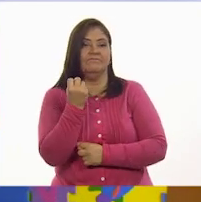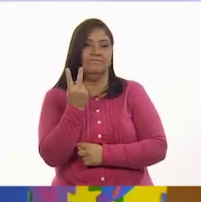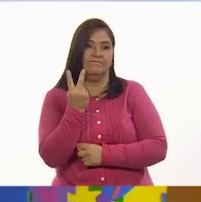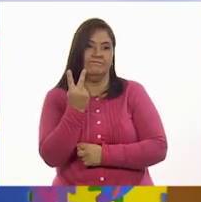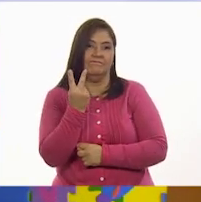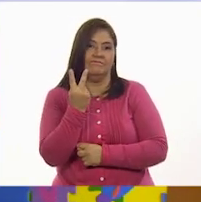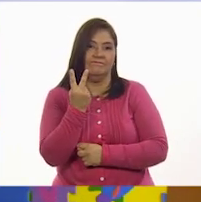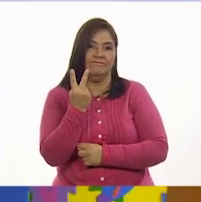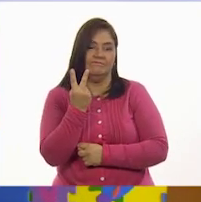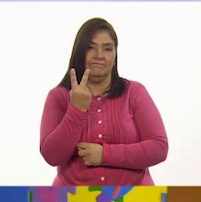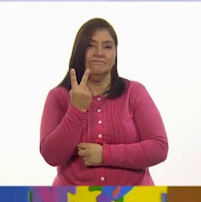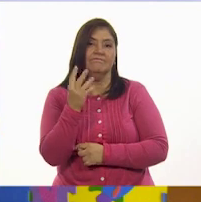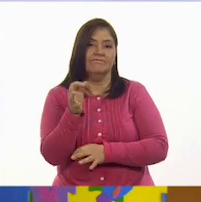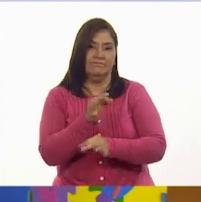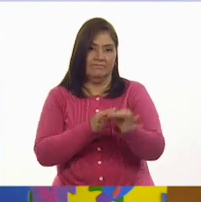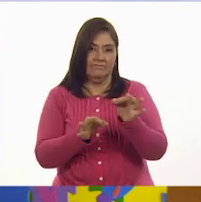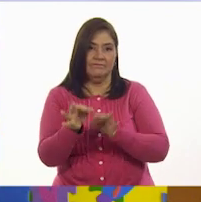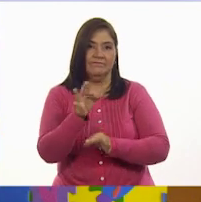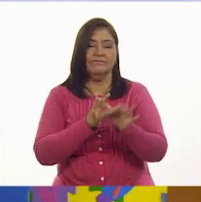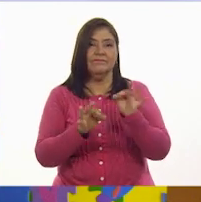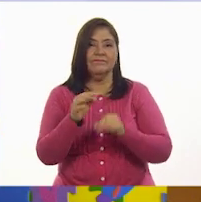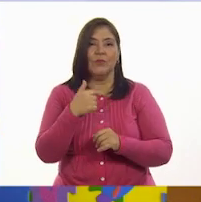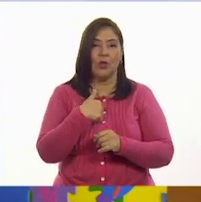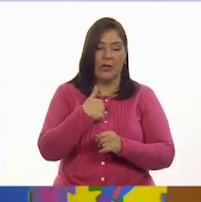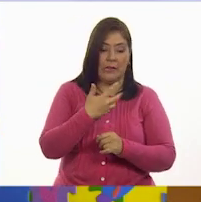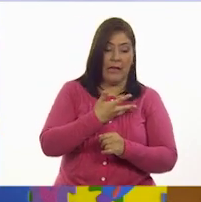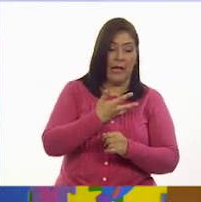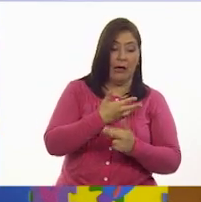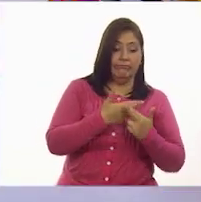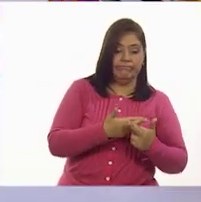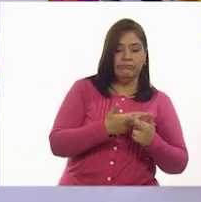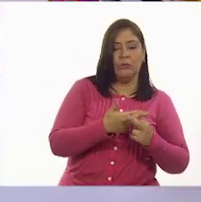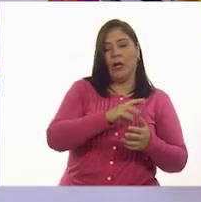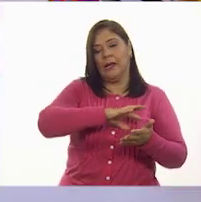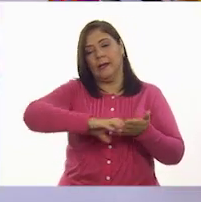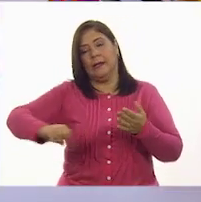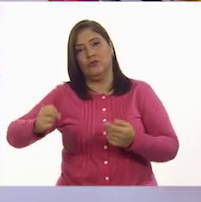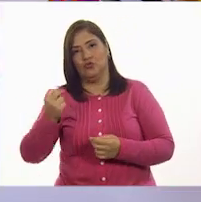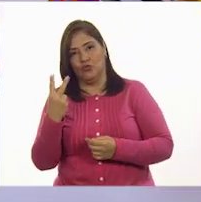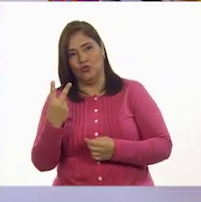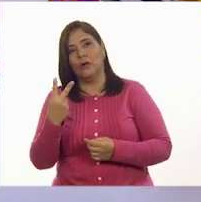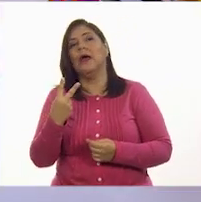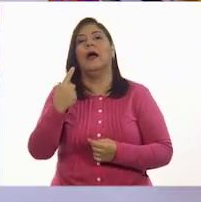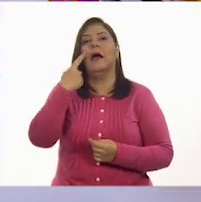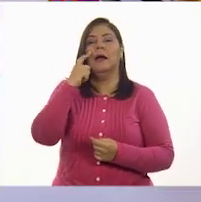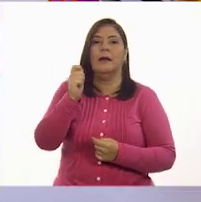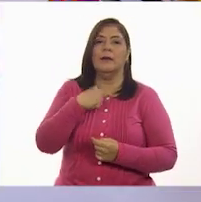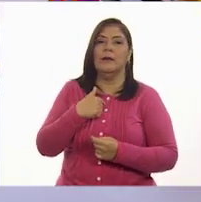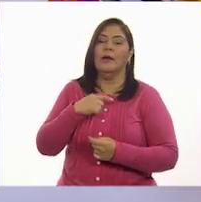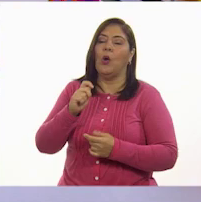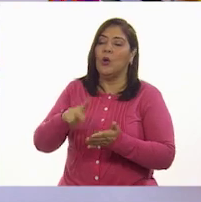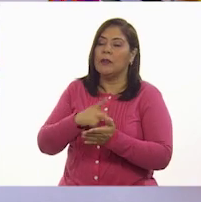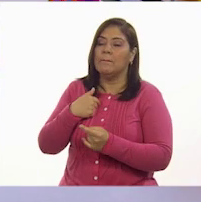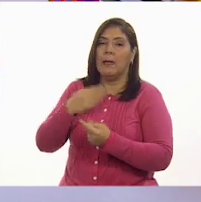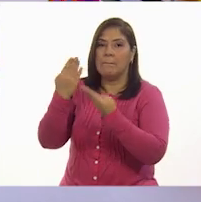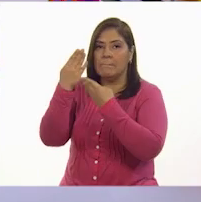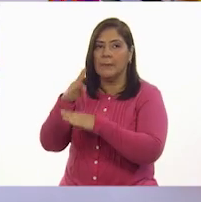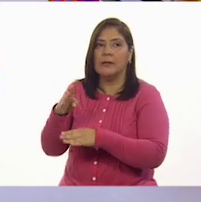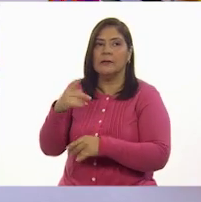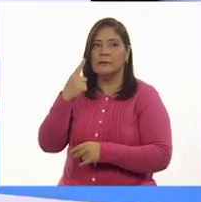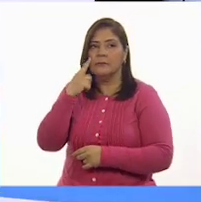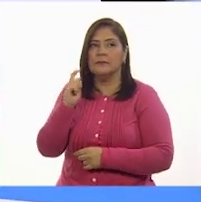que restarle dos fichas a las que ya tengo. Entonces vamos a quitar y regresar al banco. Y